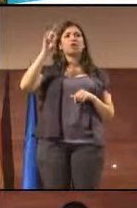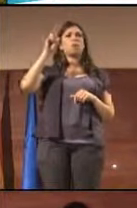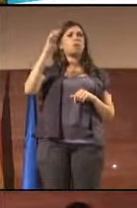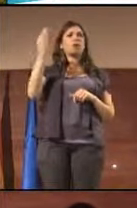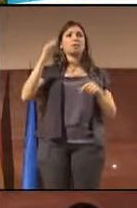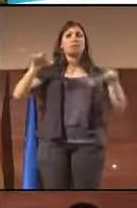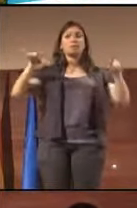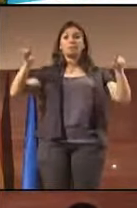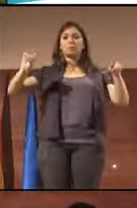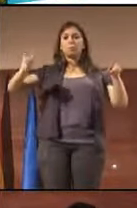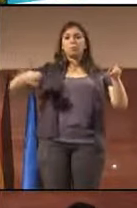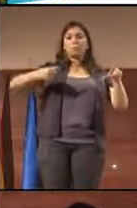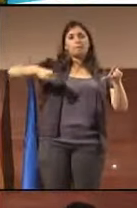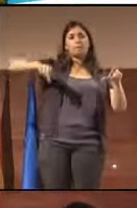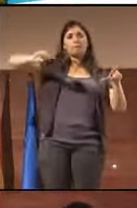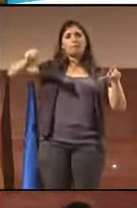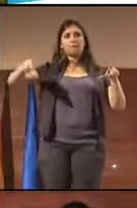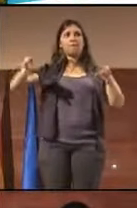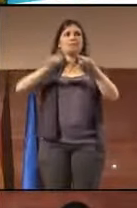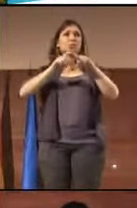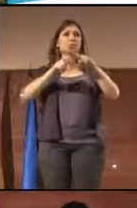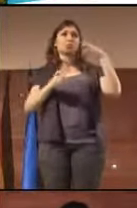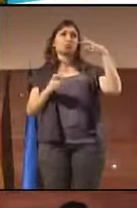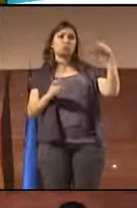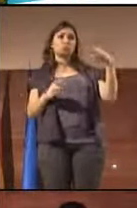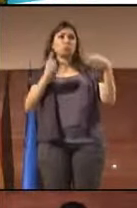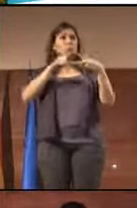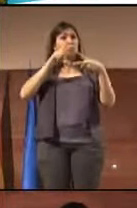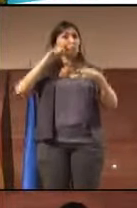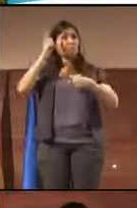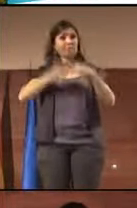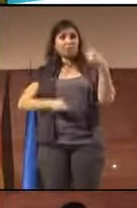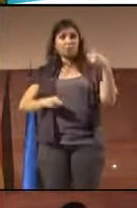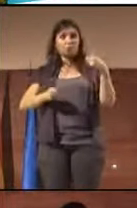yo voy a englobarlo en dos tipos. Voy a englobar uno que es fijo y